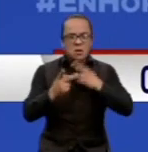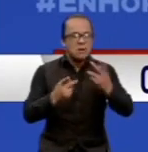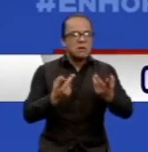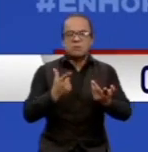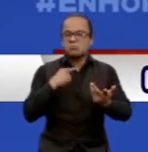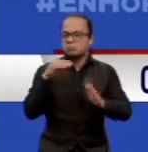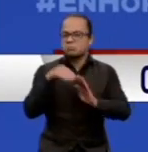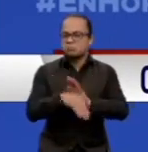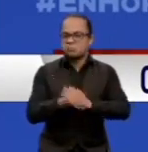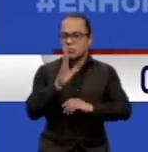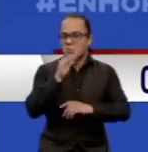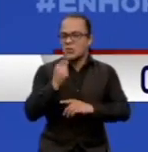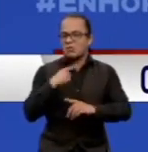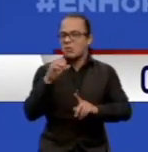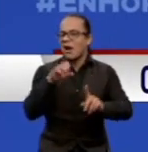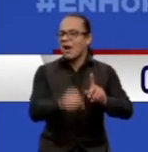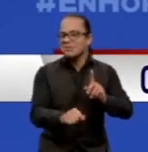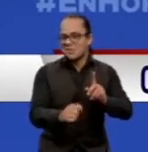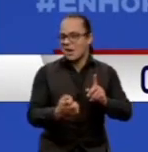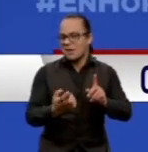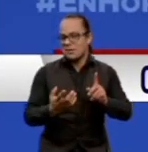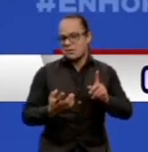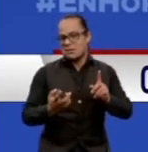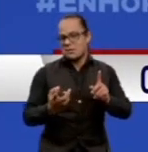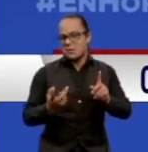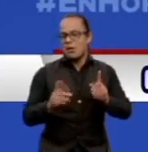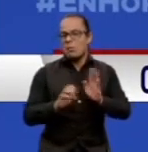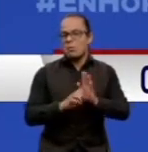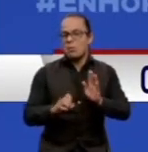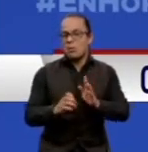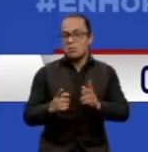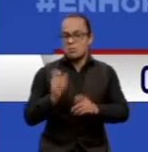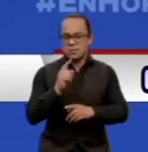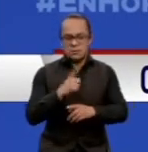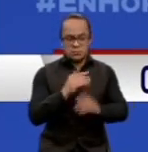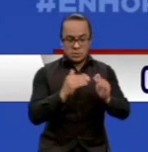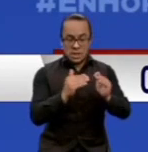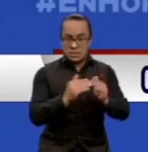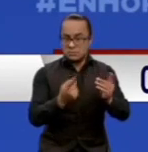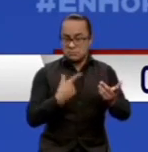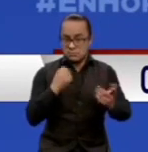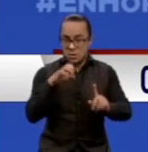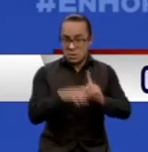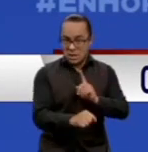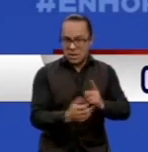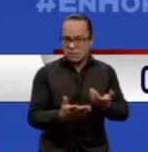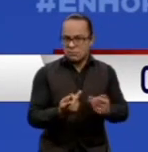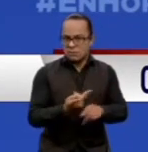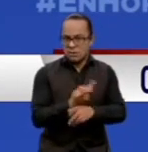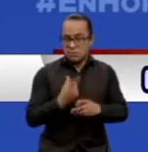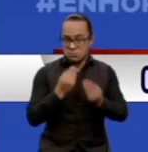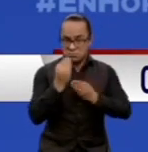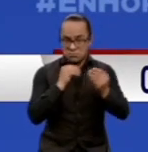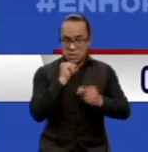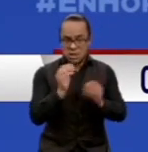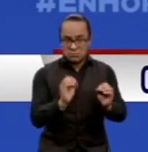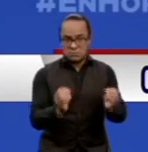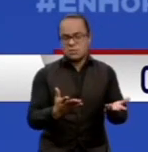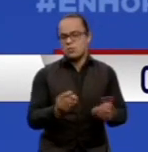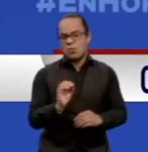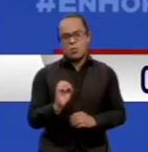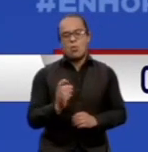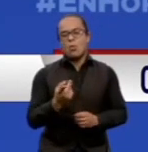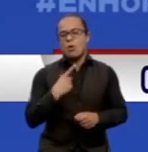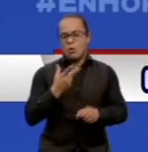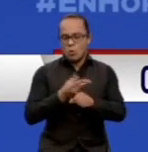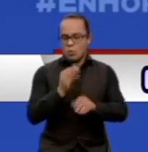alcanzar, no. La mujer no dice, no, pues no me va a alcanzar, ya no comemos los últimos 5 días. Resuelve, ¿no? Otro ejemplo,